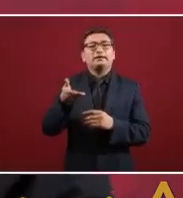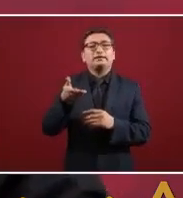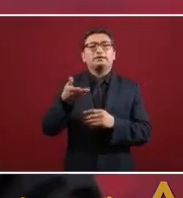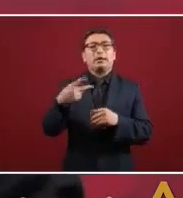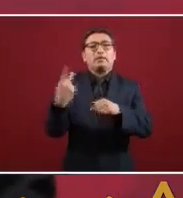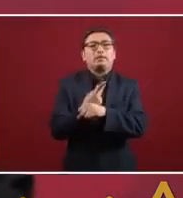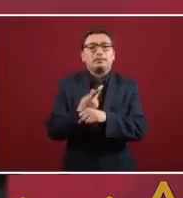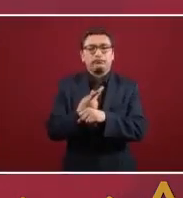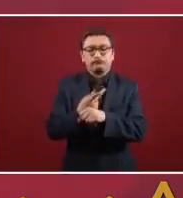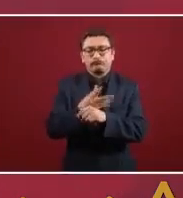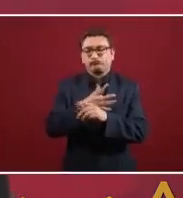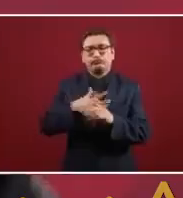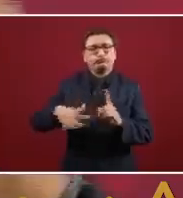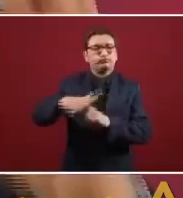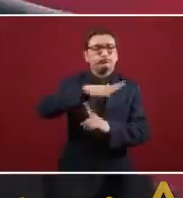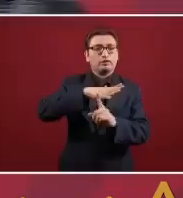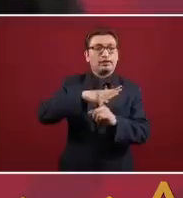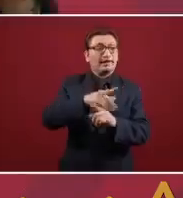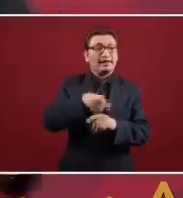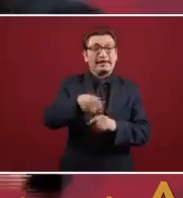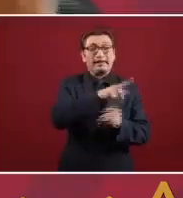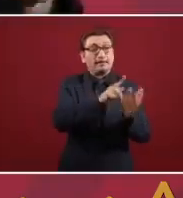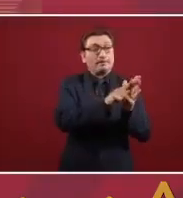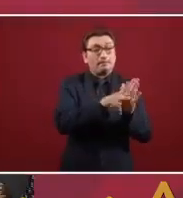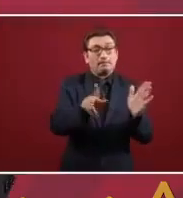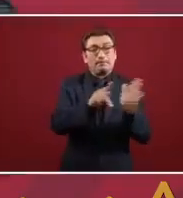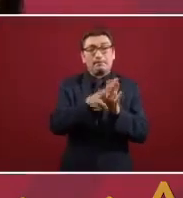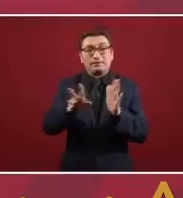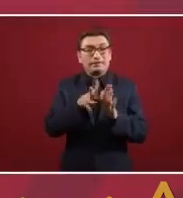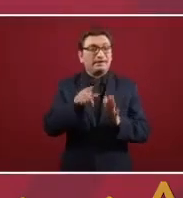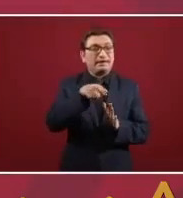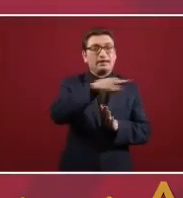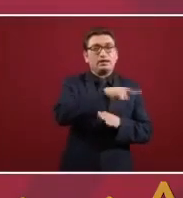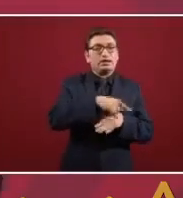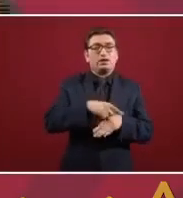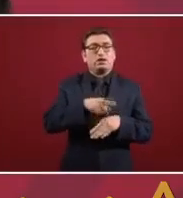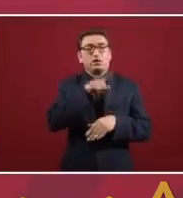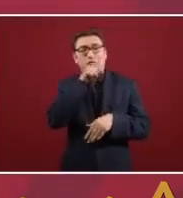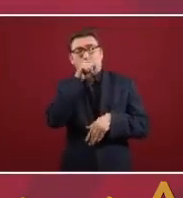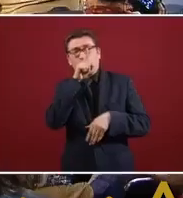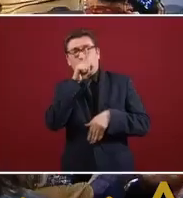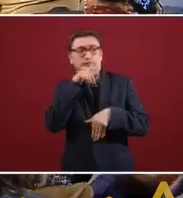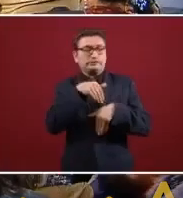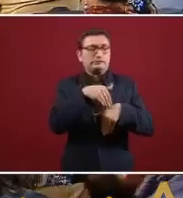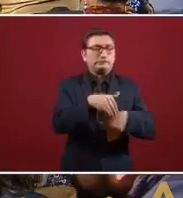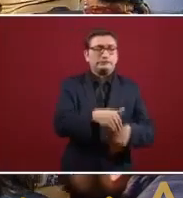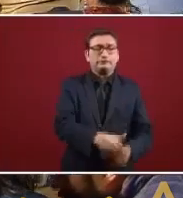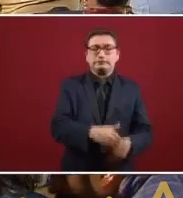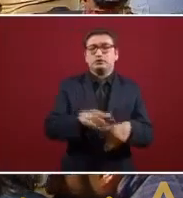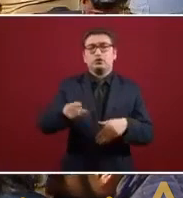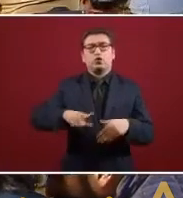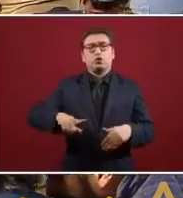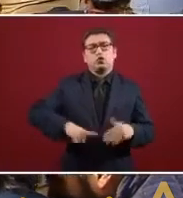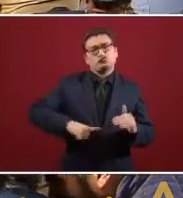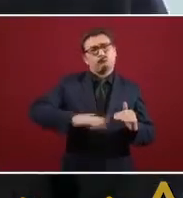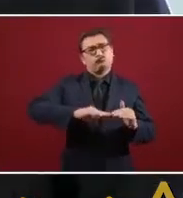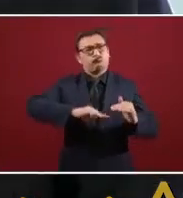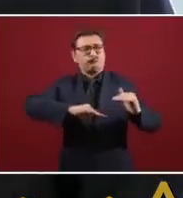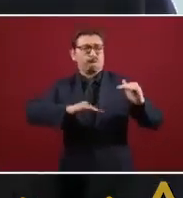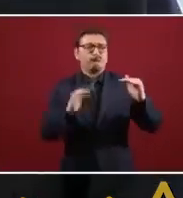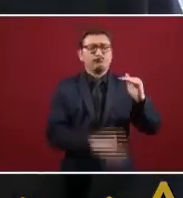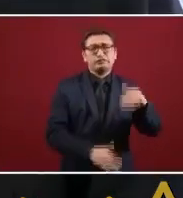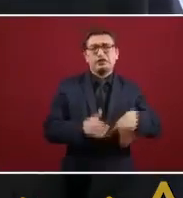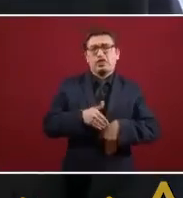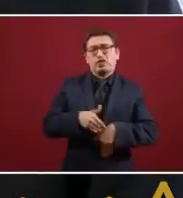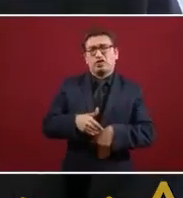prensa después de haber sido una prensa sometida abyecta rastrera